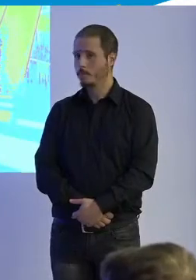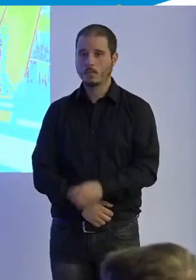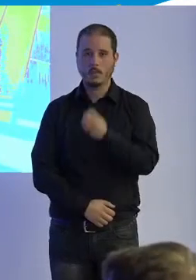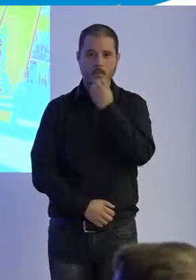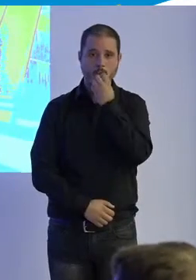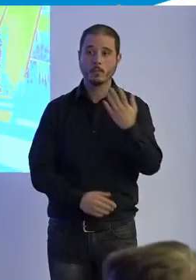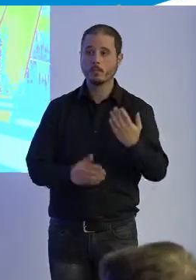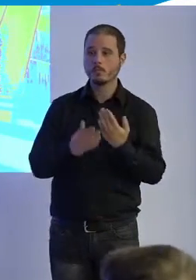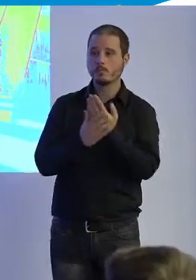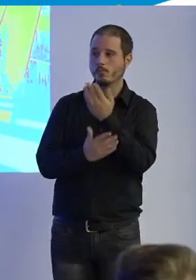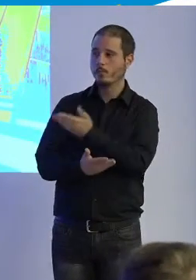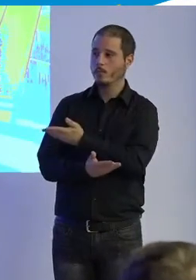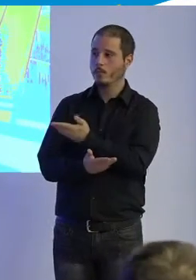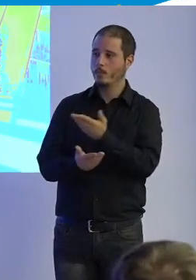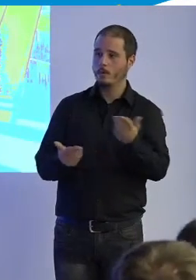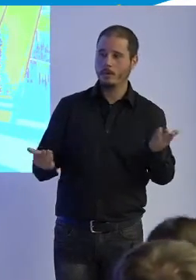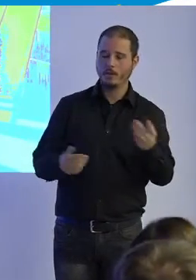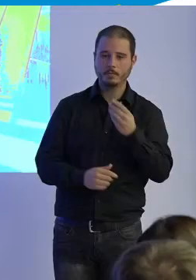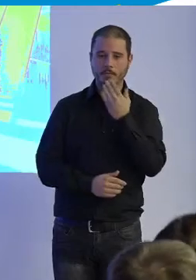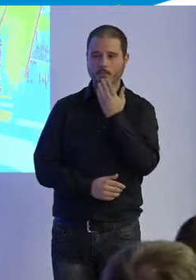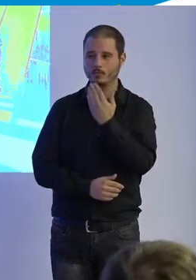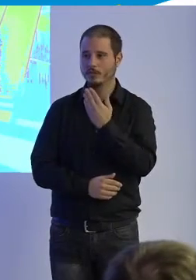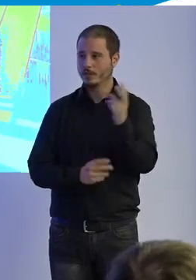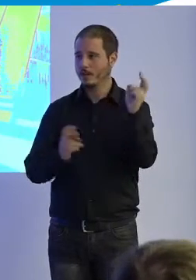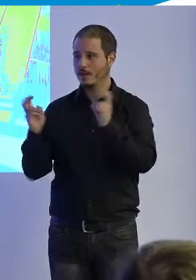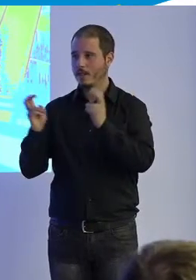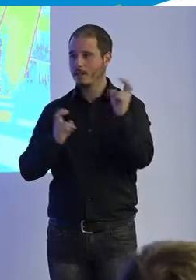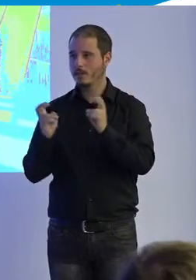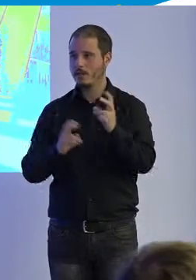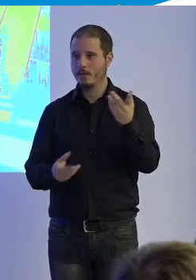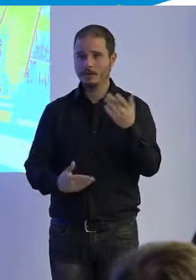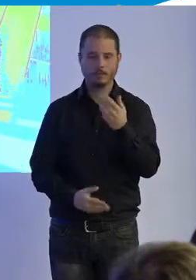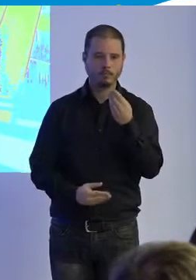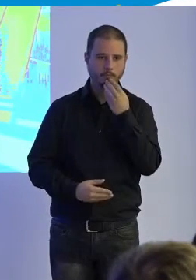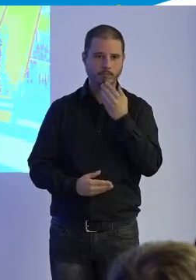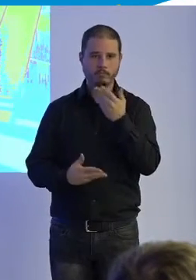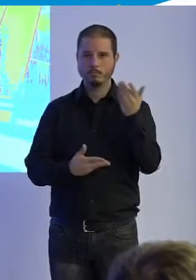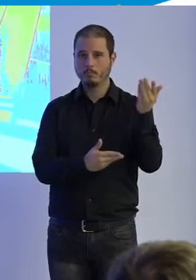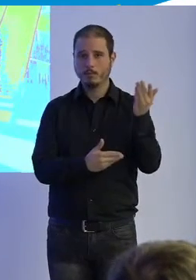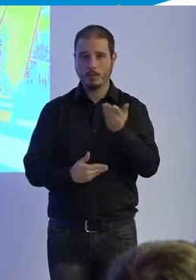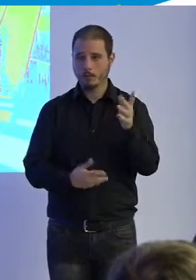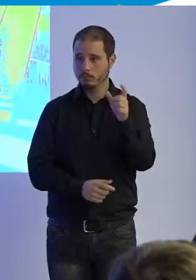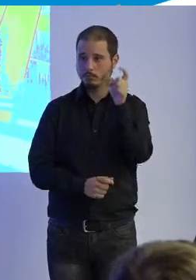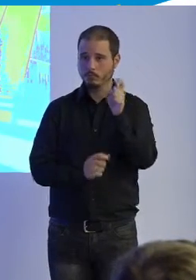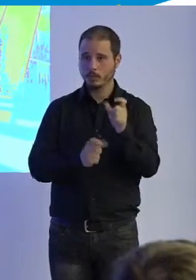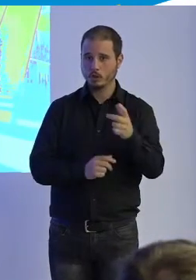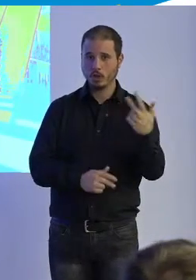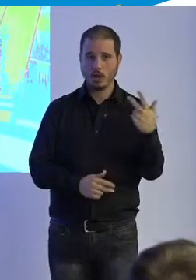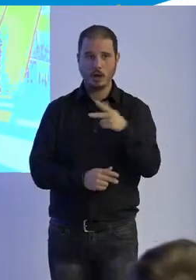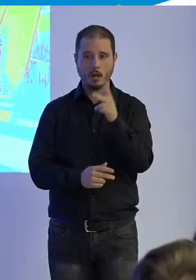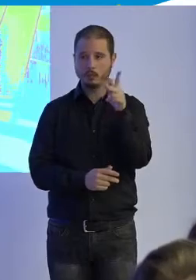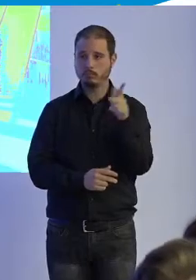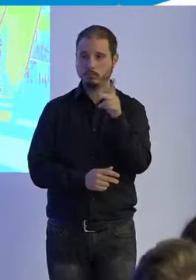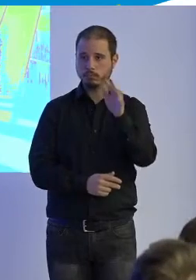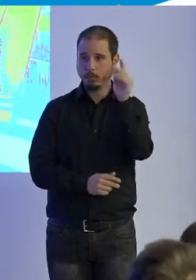Buenos días a todos, muchas gracias por venir y una cordial bienvenida a los que están siguiendo el Congreso vía streaming.